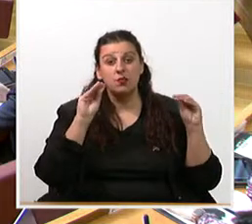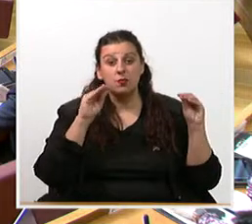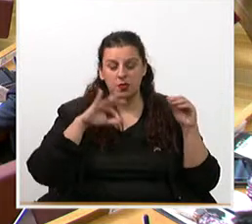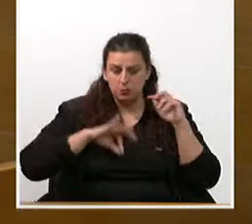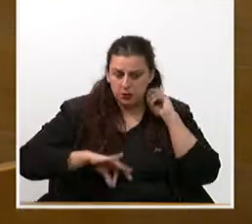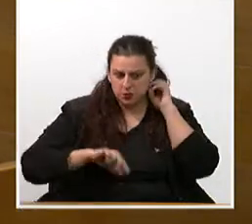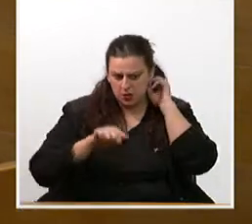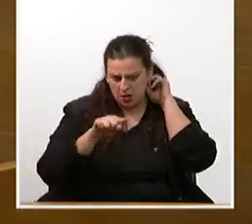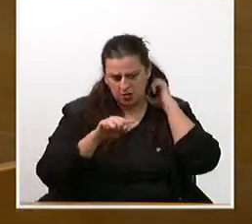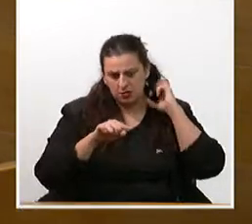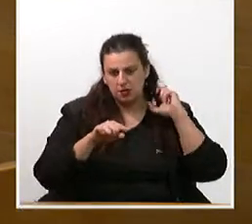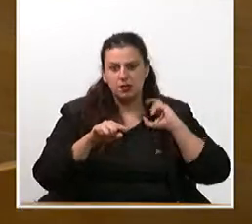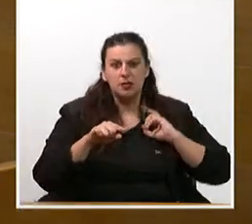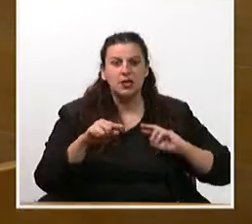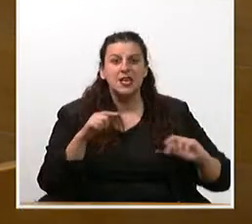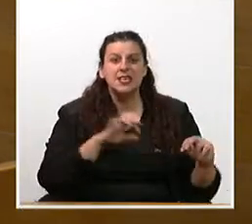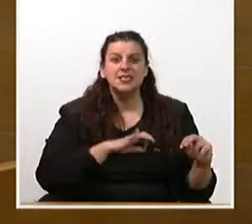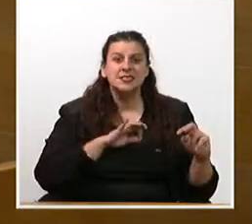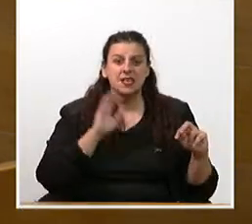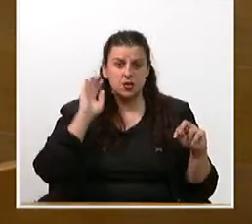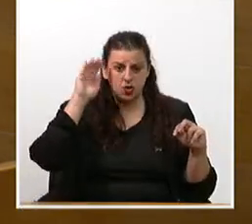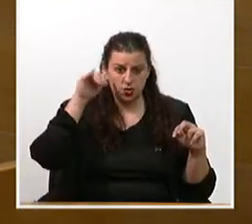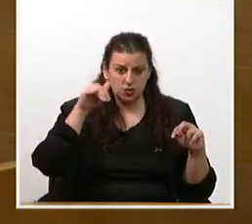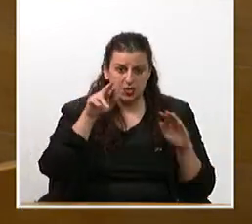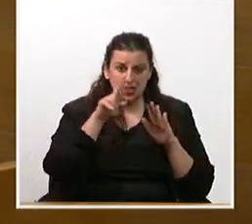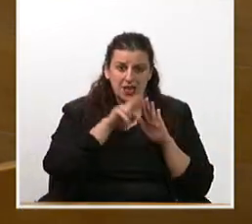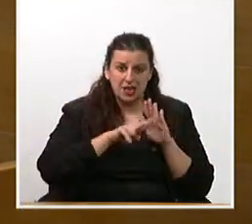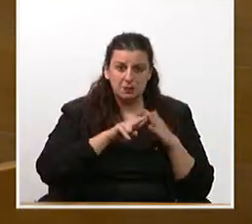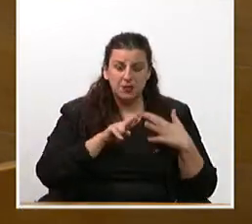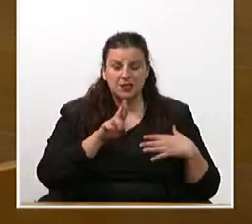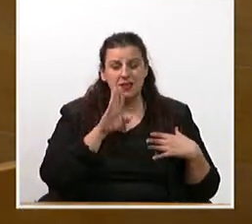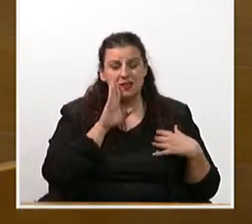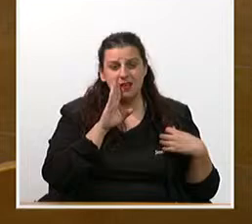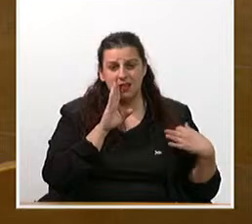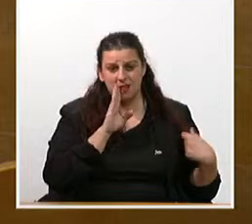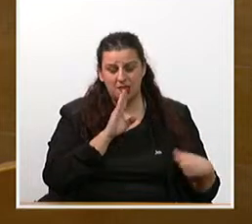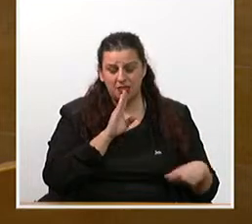informes señor conseller t a repetir que indic